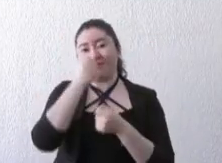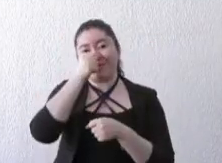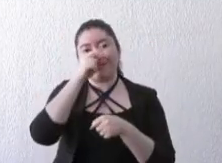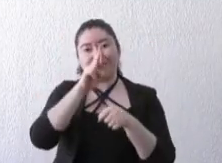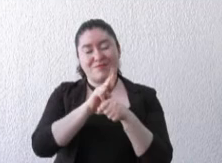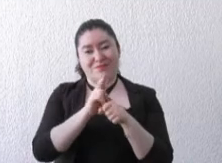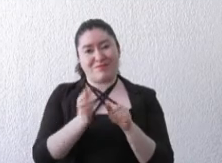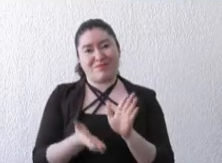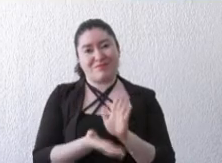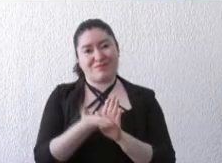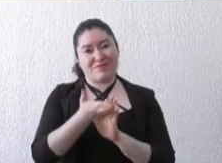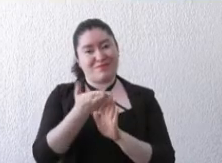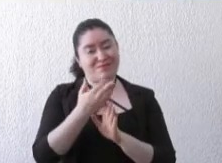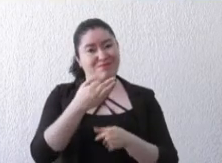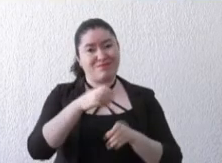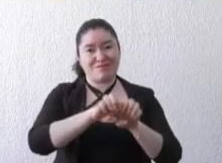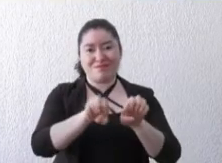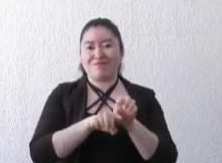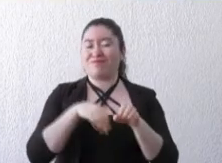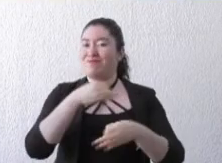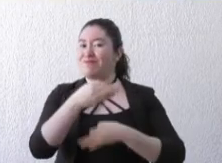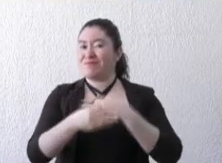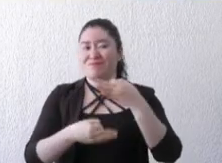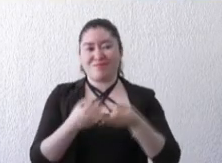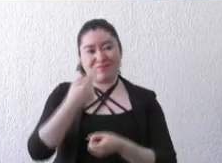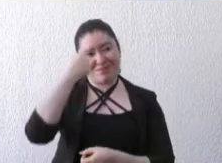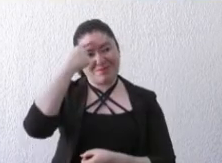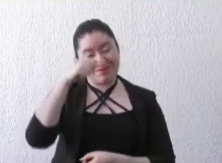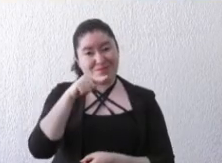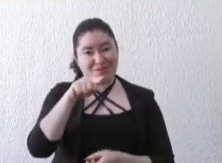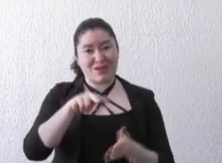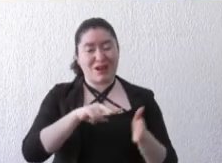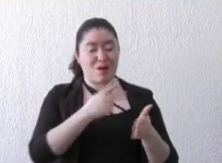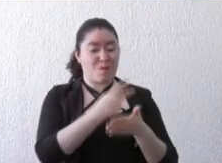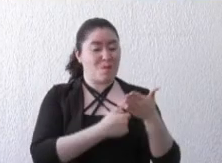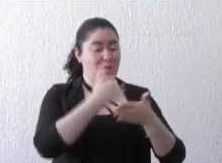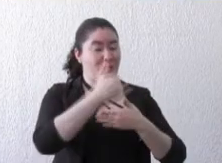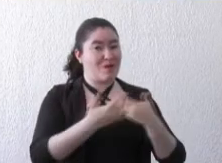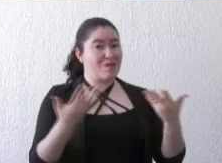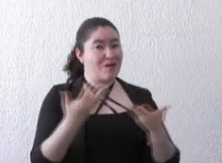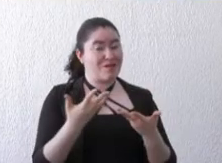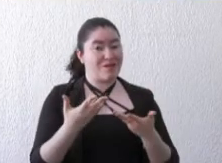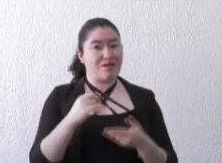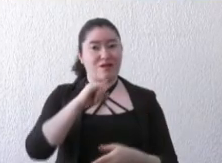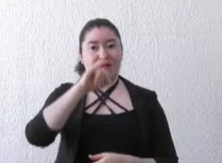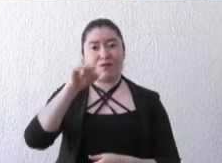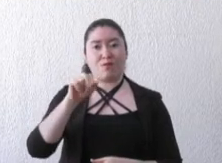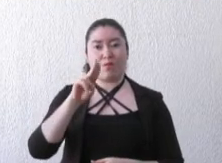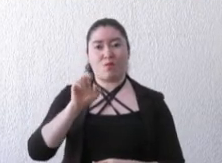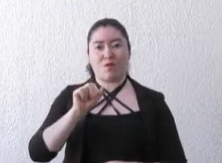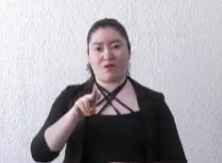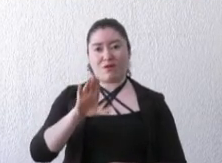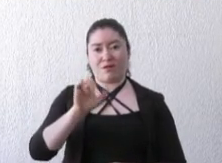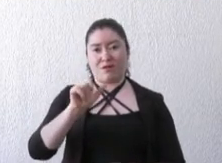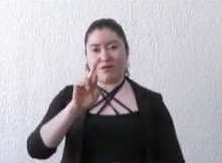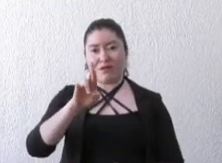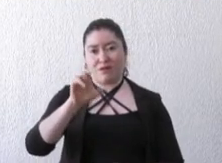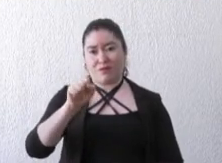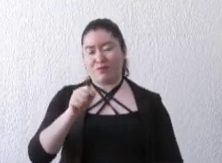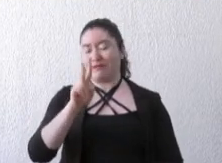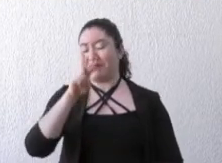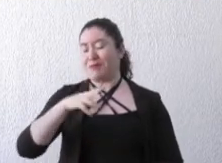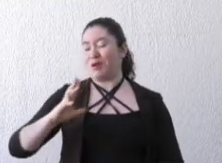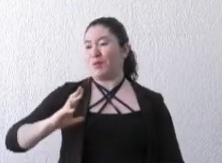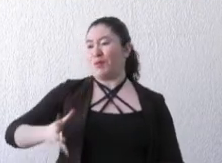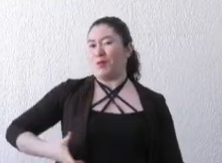sé que no durmieron para poder tener este proyecto, a Juan Carlos Fuentes, que también es un orgullo que trabaje con nosotros